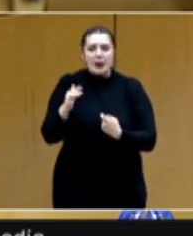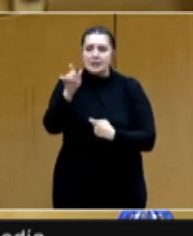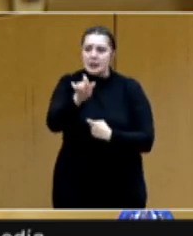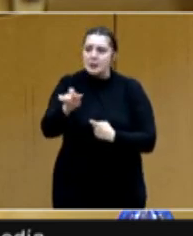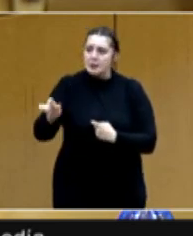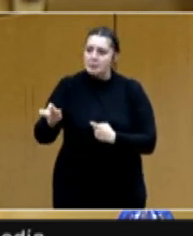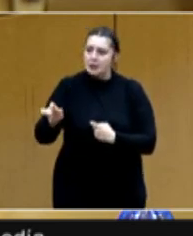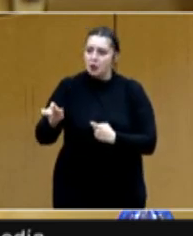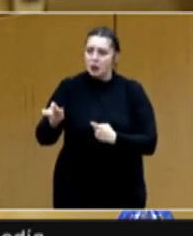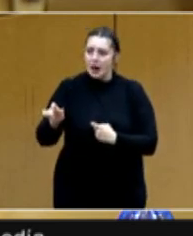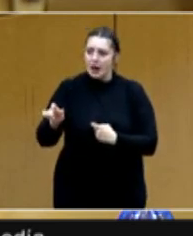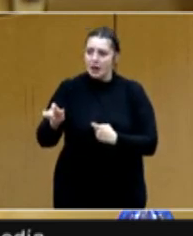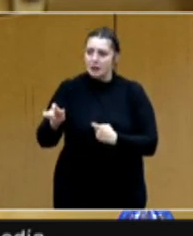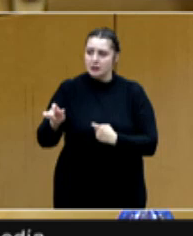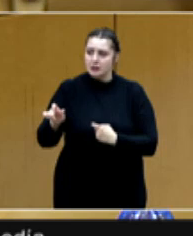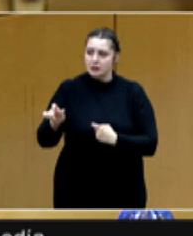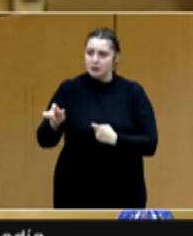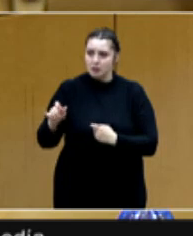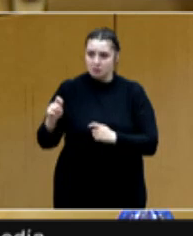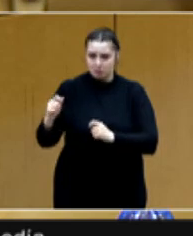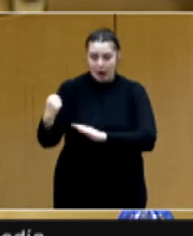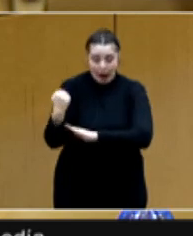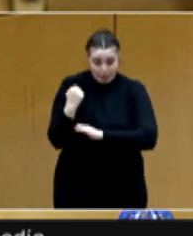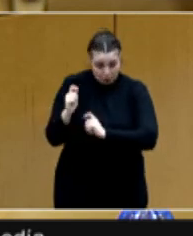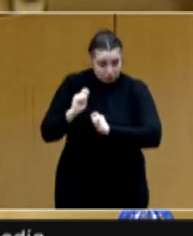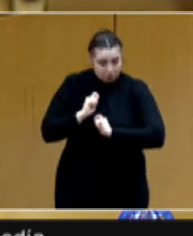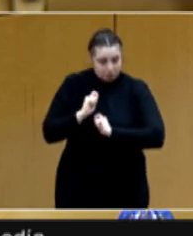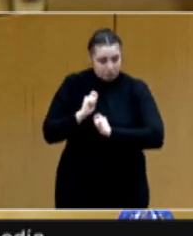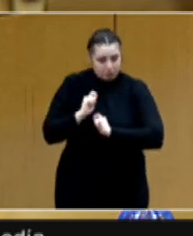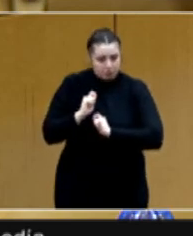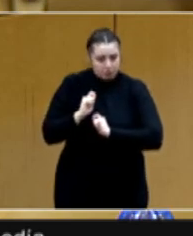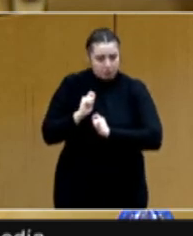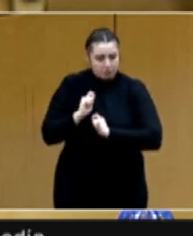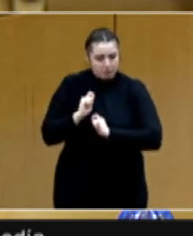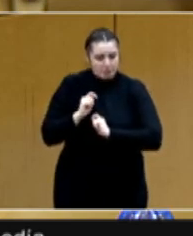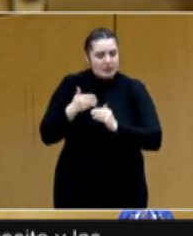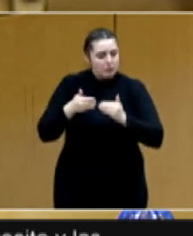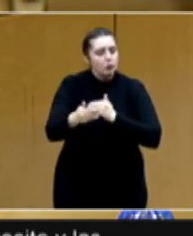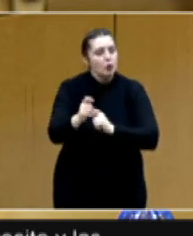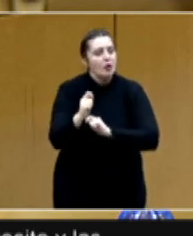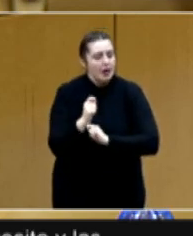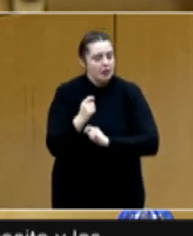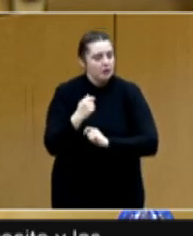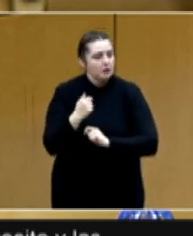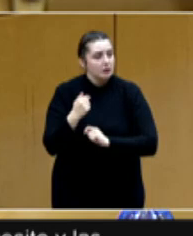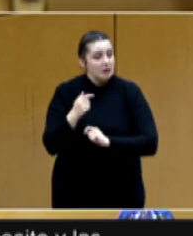que me los dan que me los van a dar